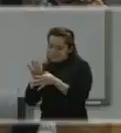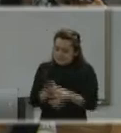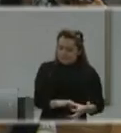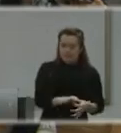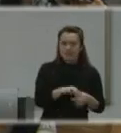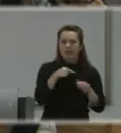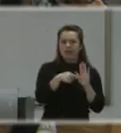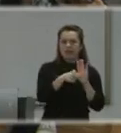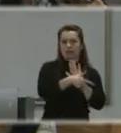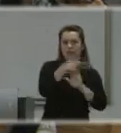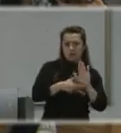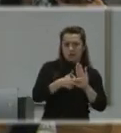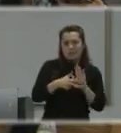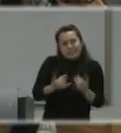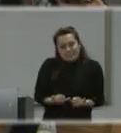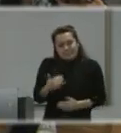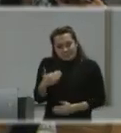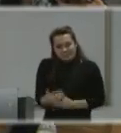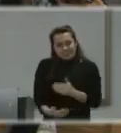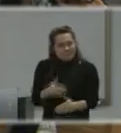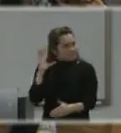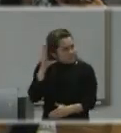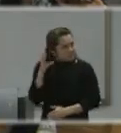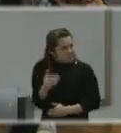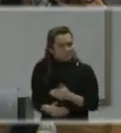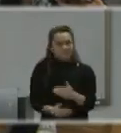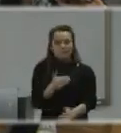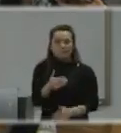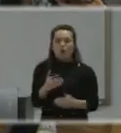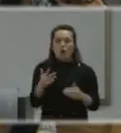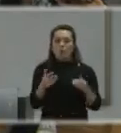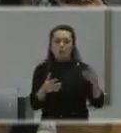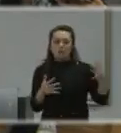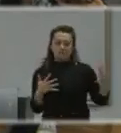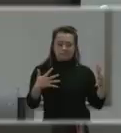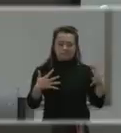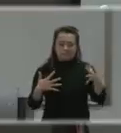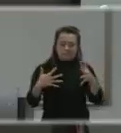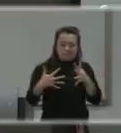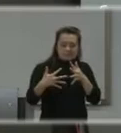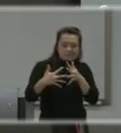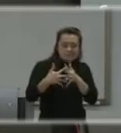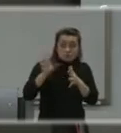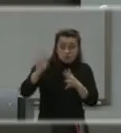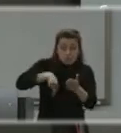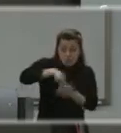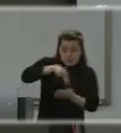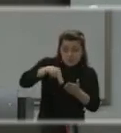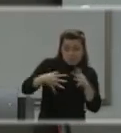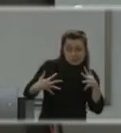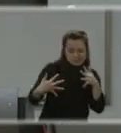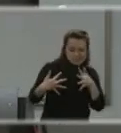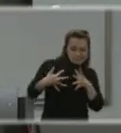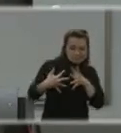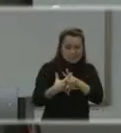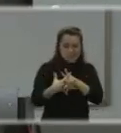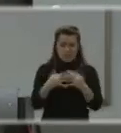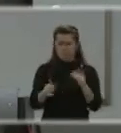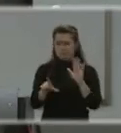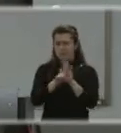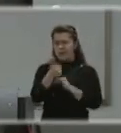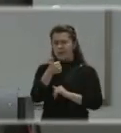mandatos. Y estamos en ese proceso, ¿sí? Ese proceso de alinearnos con los mandatos de la convención. Tenemos hoy en día la